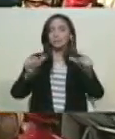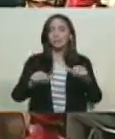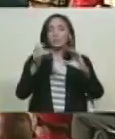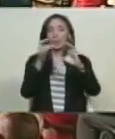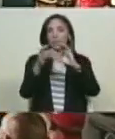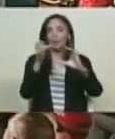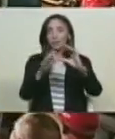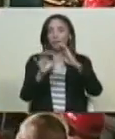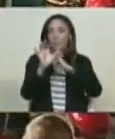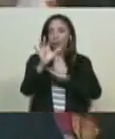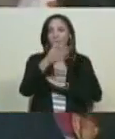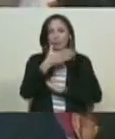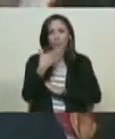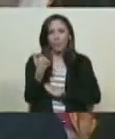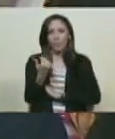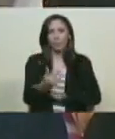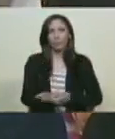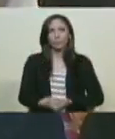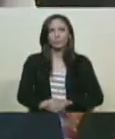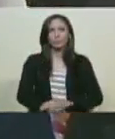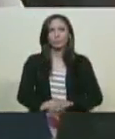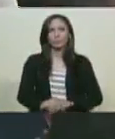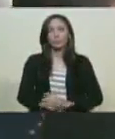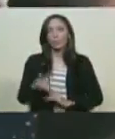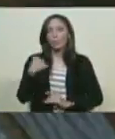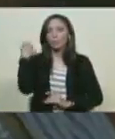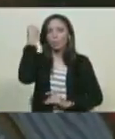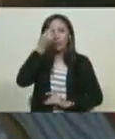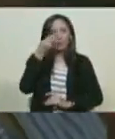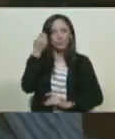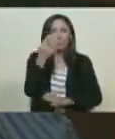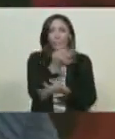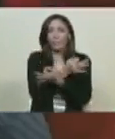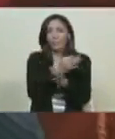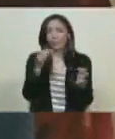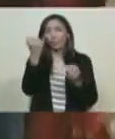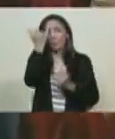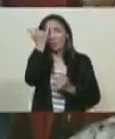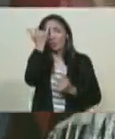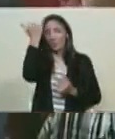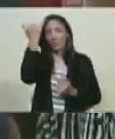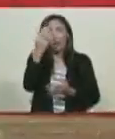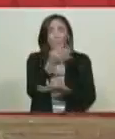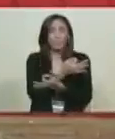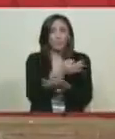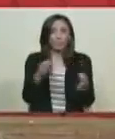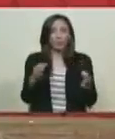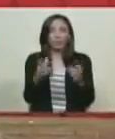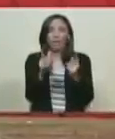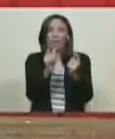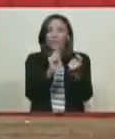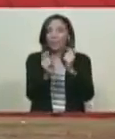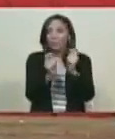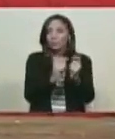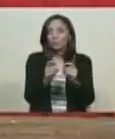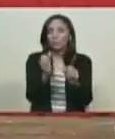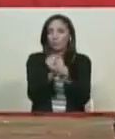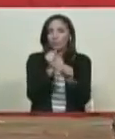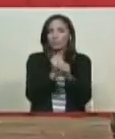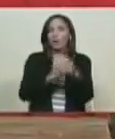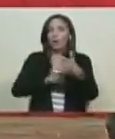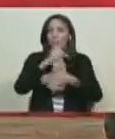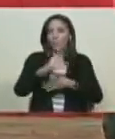patria. Por eso me parece maravilloso que en la discusión y el trabajo del Plan de la